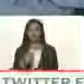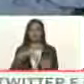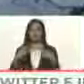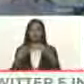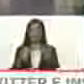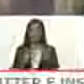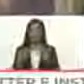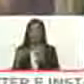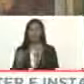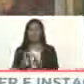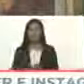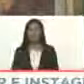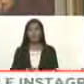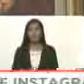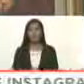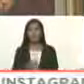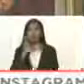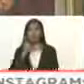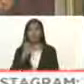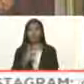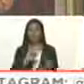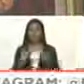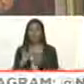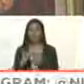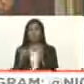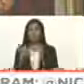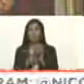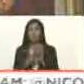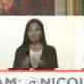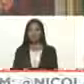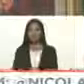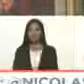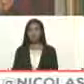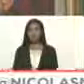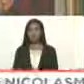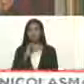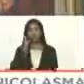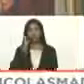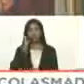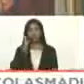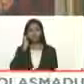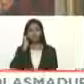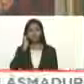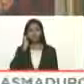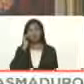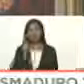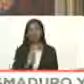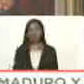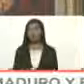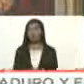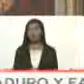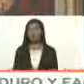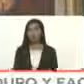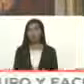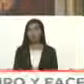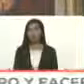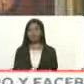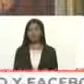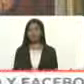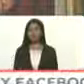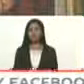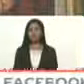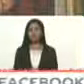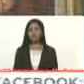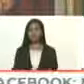Espromet. Fíjense ustedes, no solamente vacunas que ya están en proceso de producción, que iban a pensar que Venezuela iba a producir